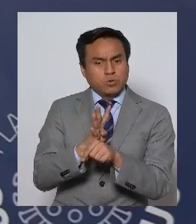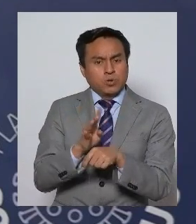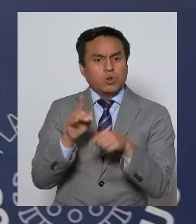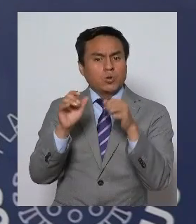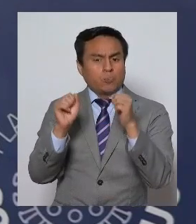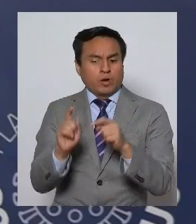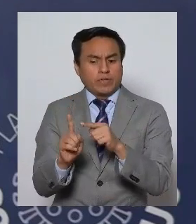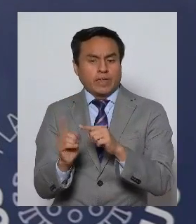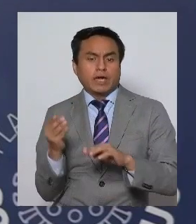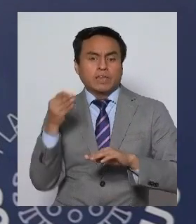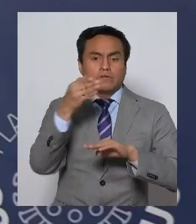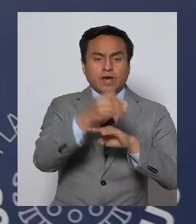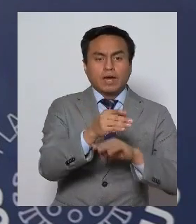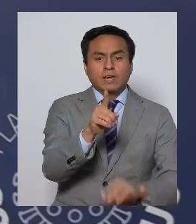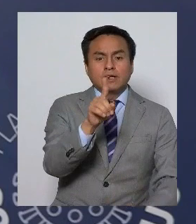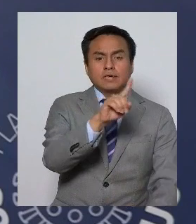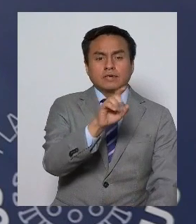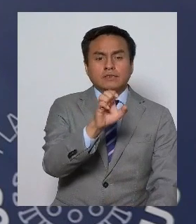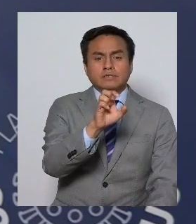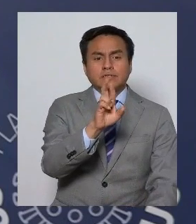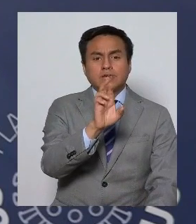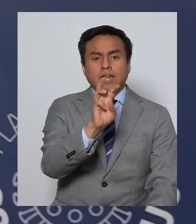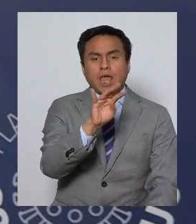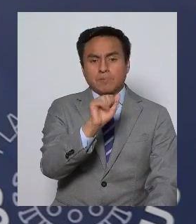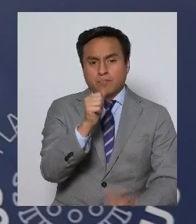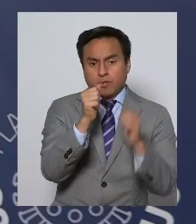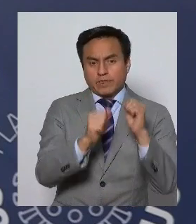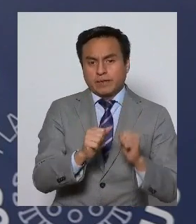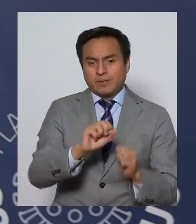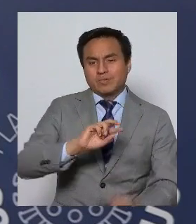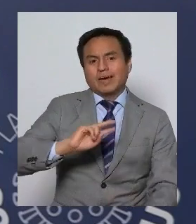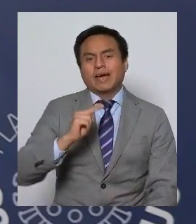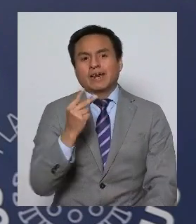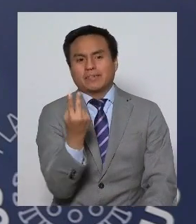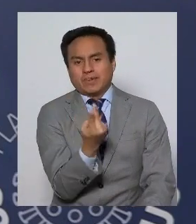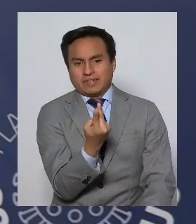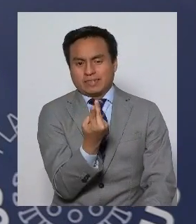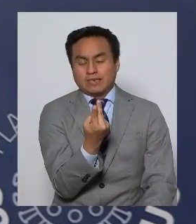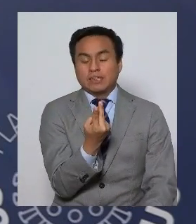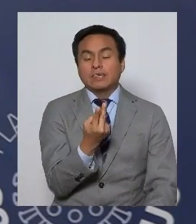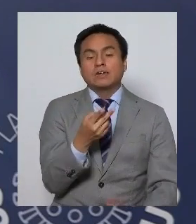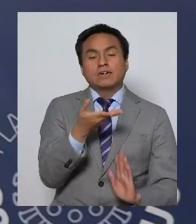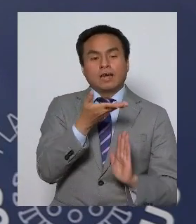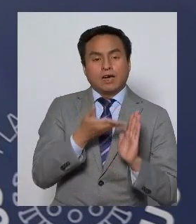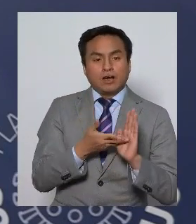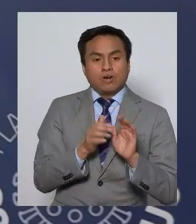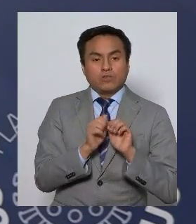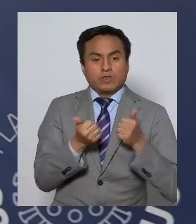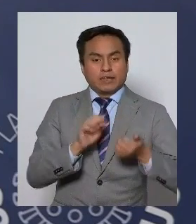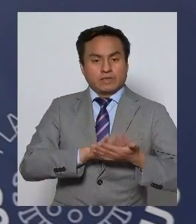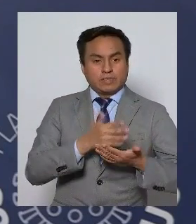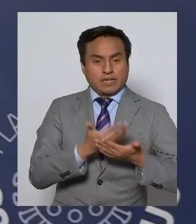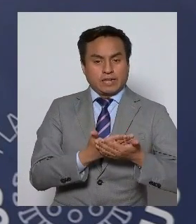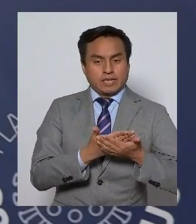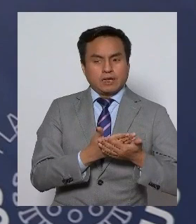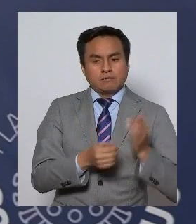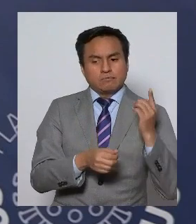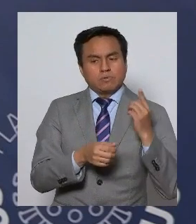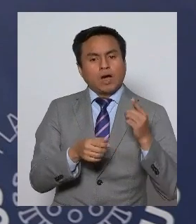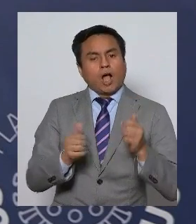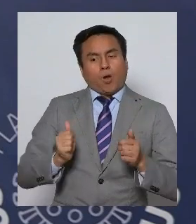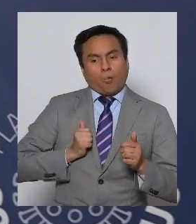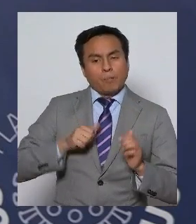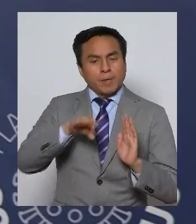puede acercarse al Seremi, pero el flujo es al revés, es una indicación de la autoridad sanitaria para cumplir con